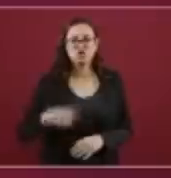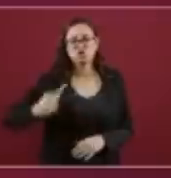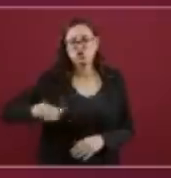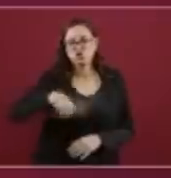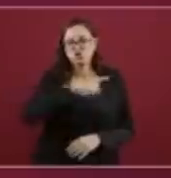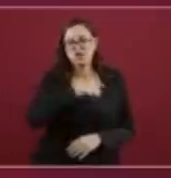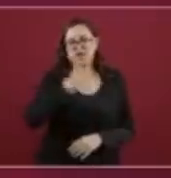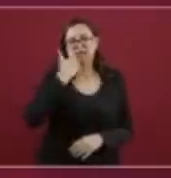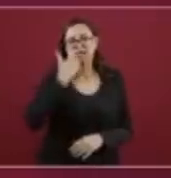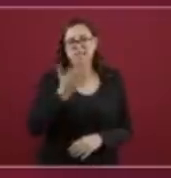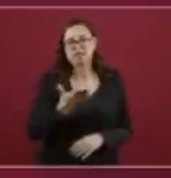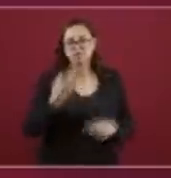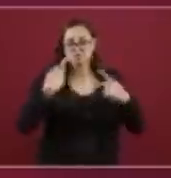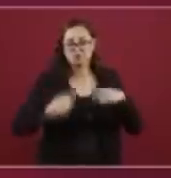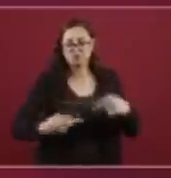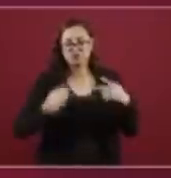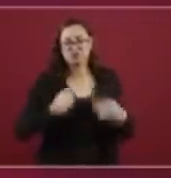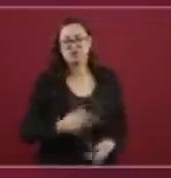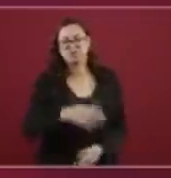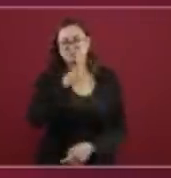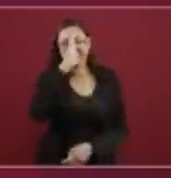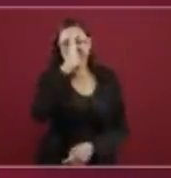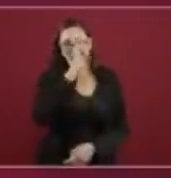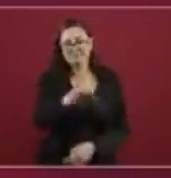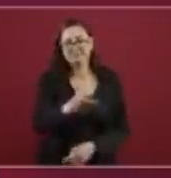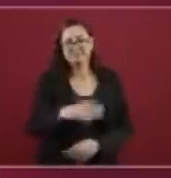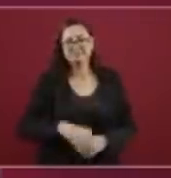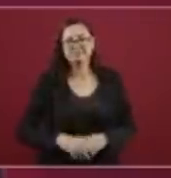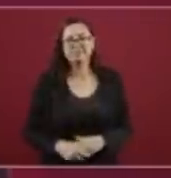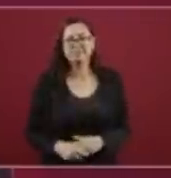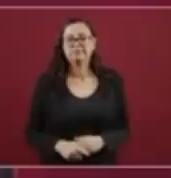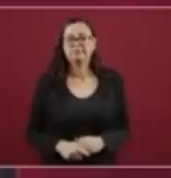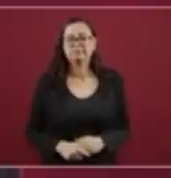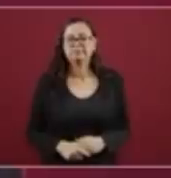más personalizado que se pueda.